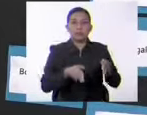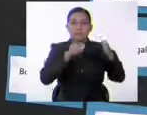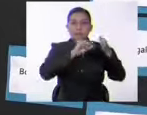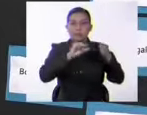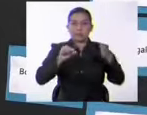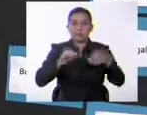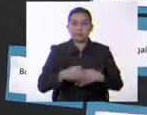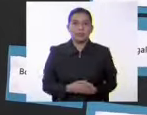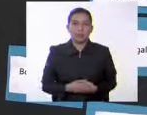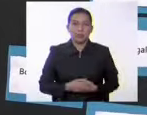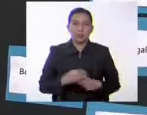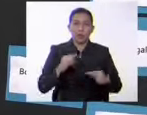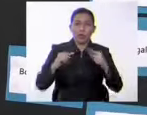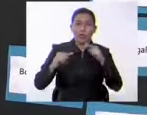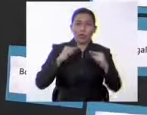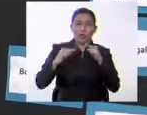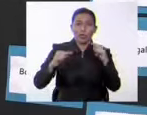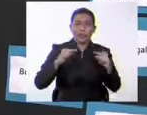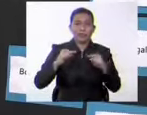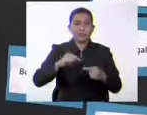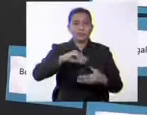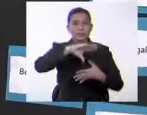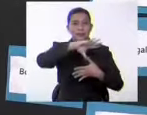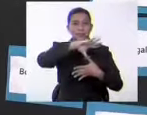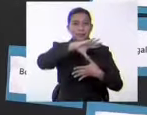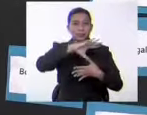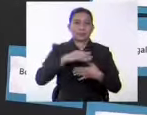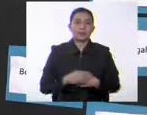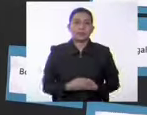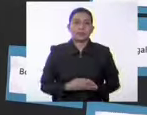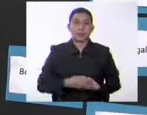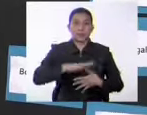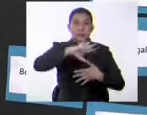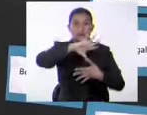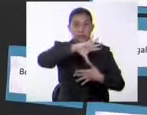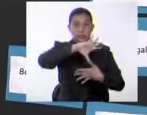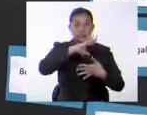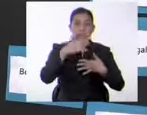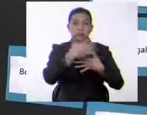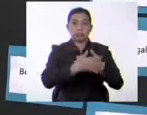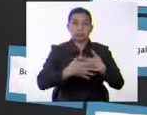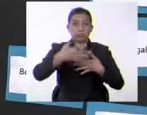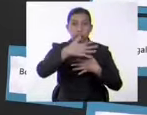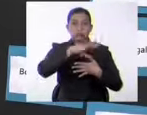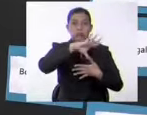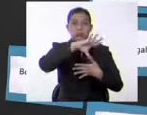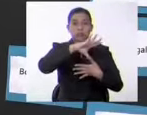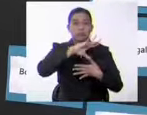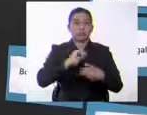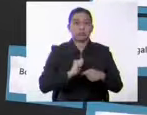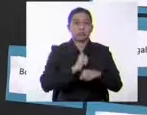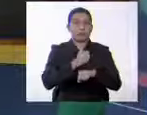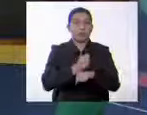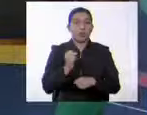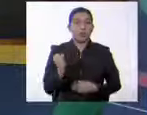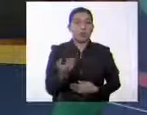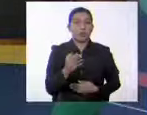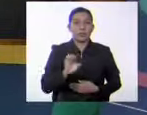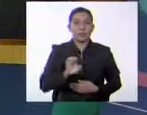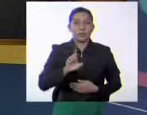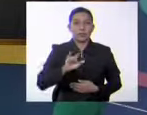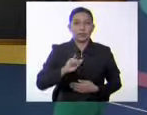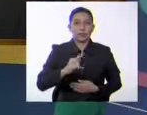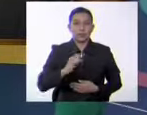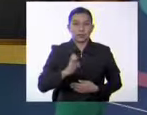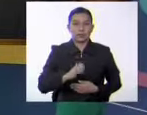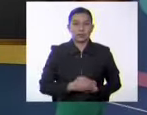América. ¿Y qué pasaba? Dentro de estas instituciones, obviamente, se hizo una élite, y fueron ellos, ¿verdad?, los